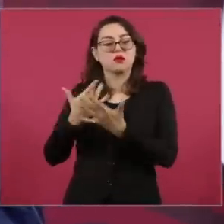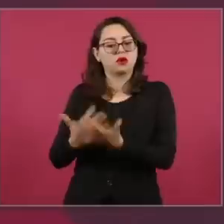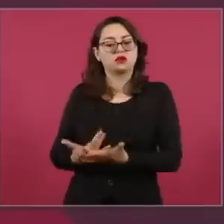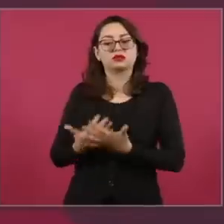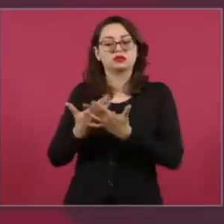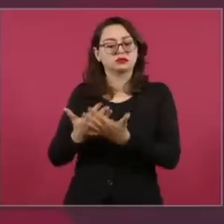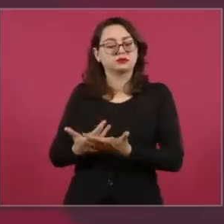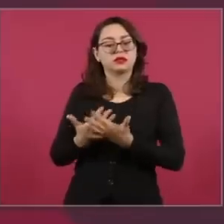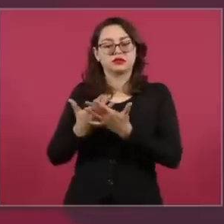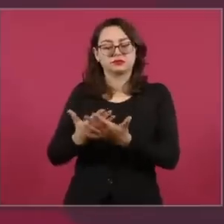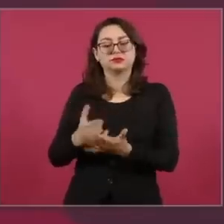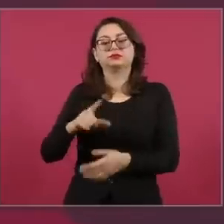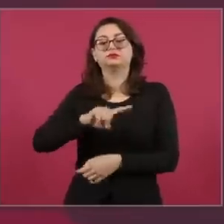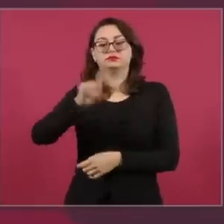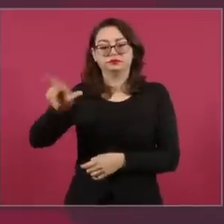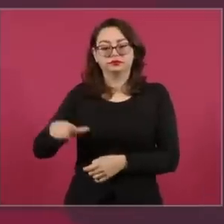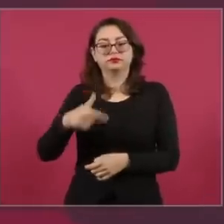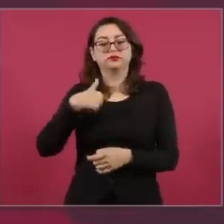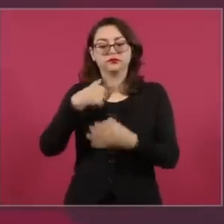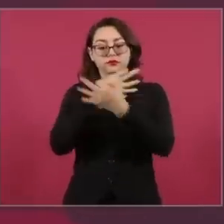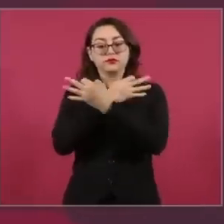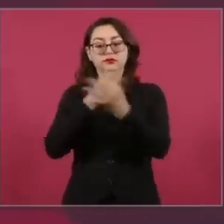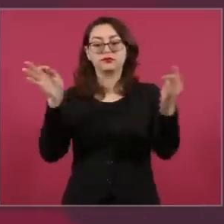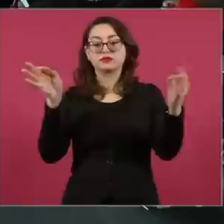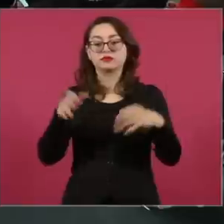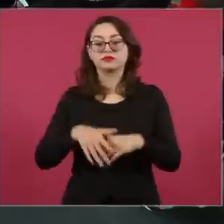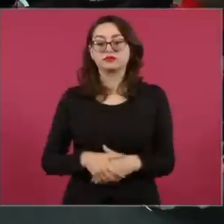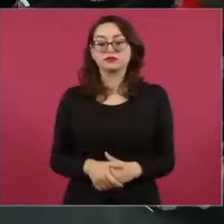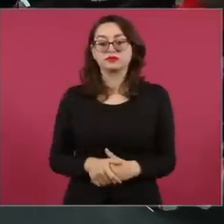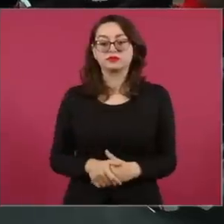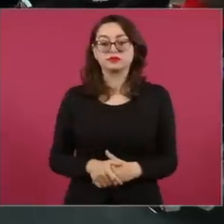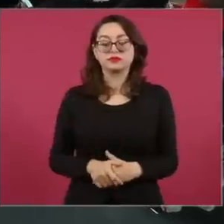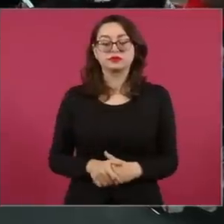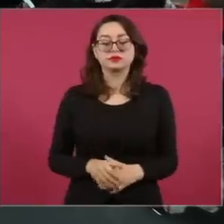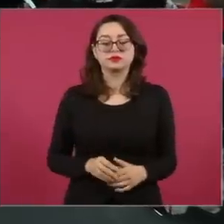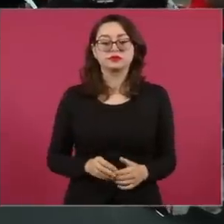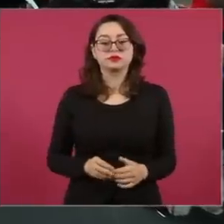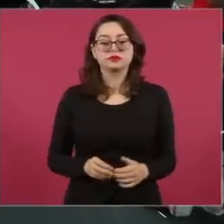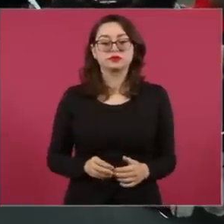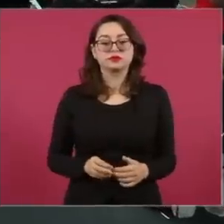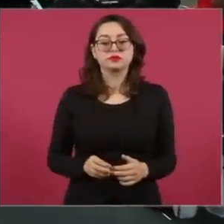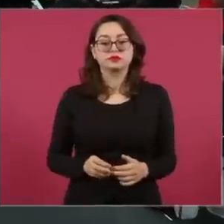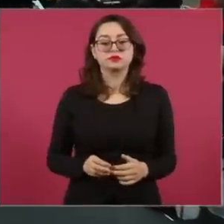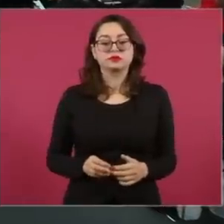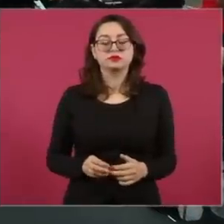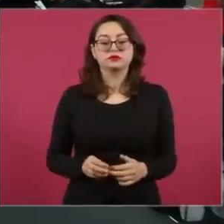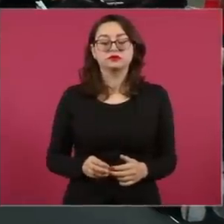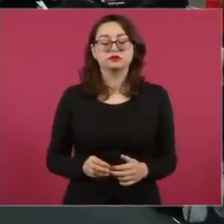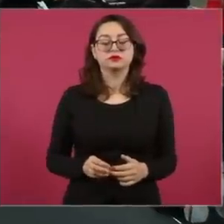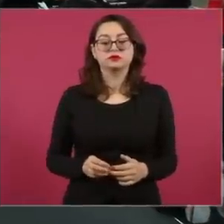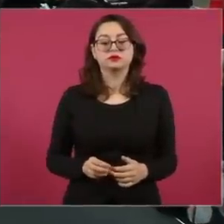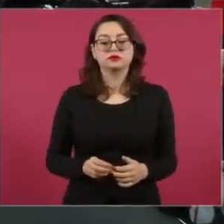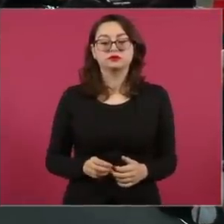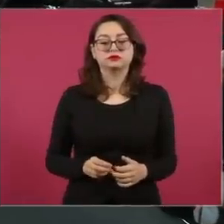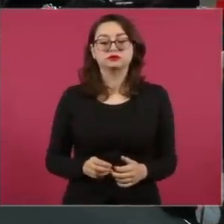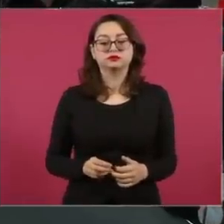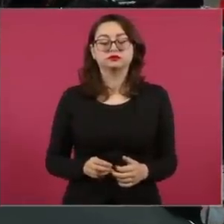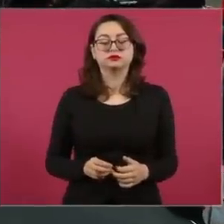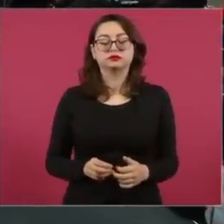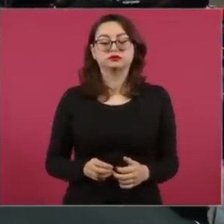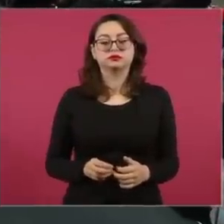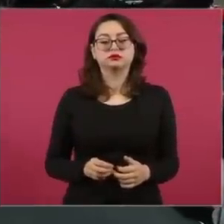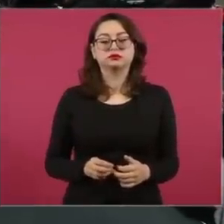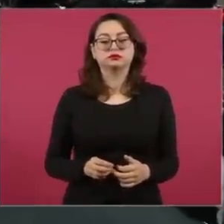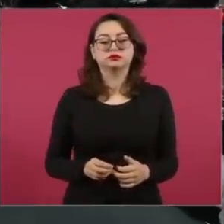me voy a pronunciar. La entrega, como usted la está pensando, evidentemente esto es fuera de palacio. Sí.